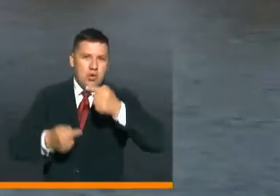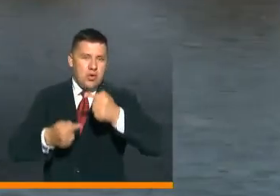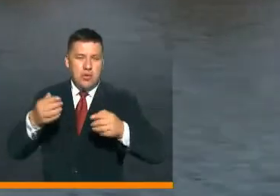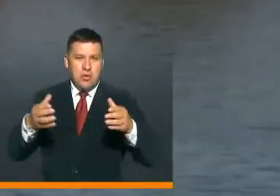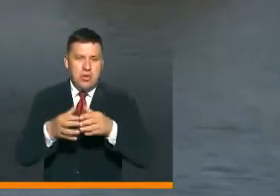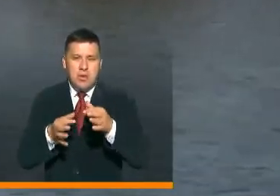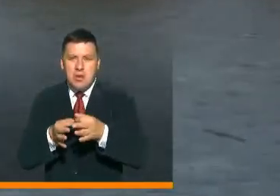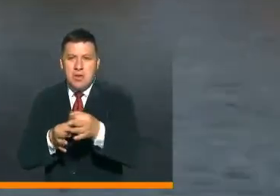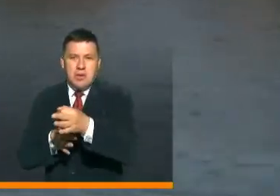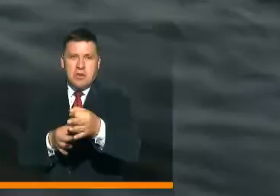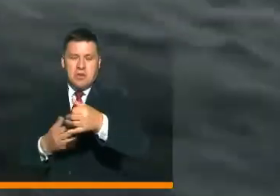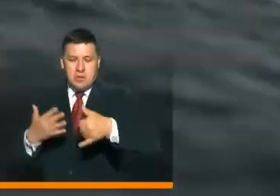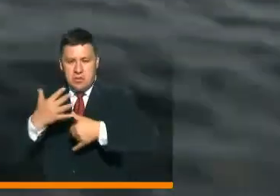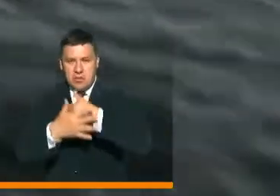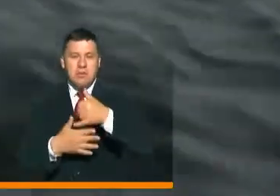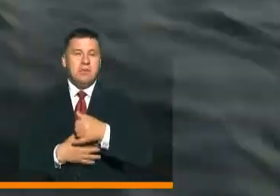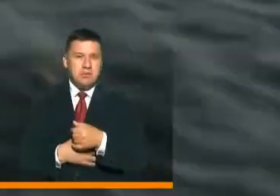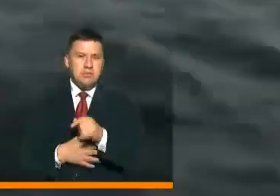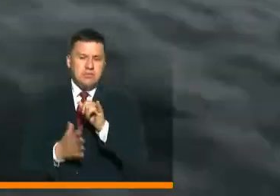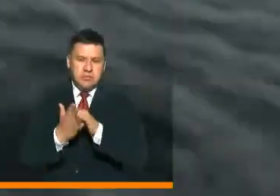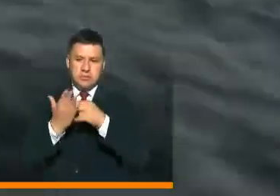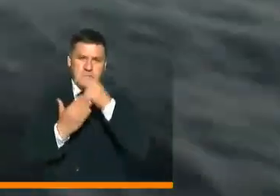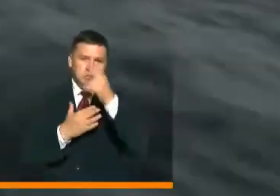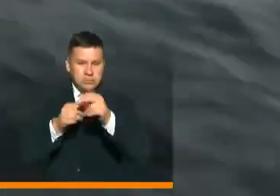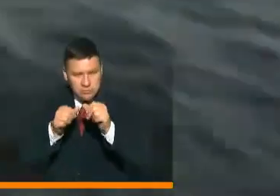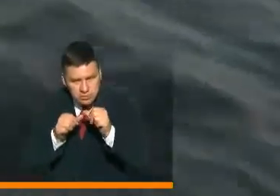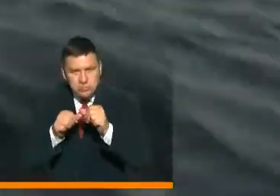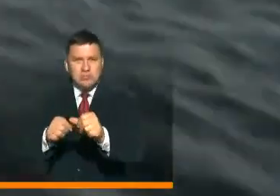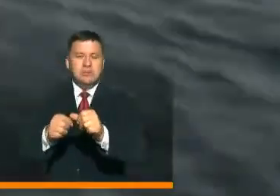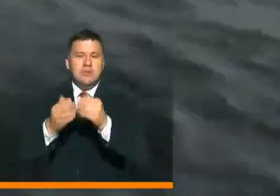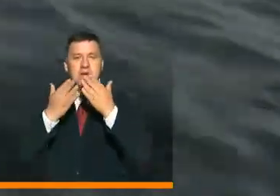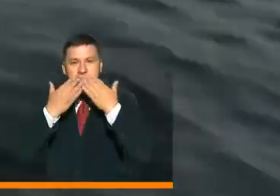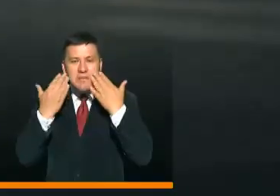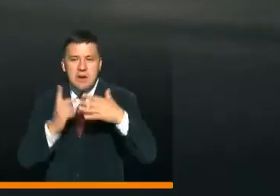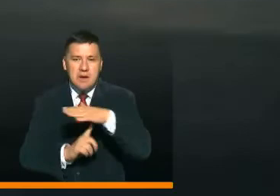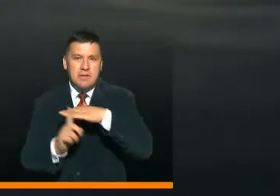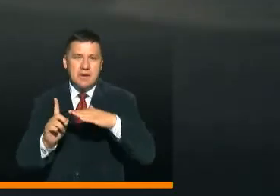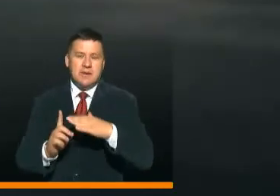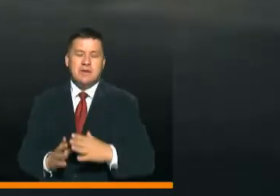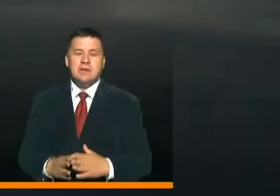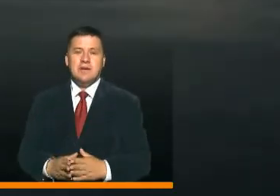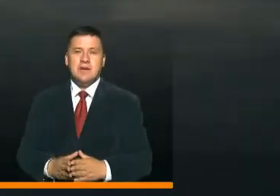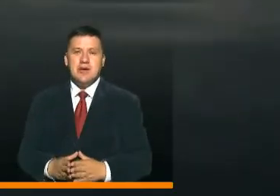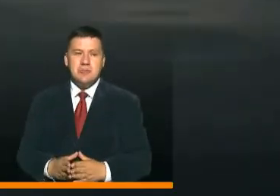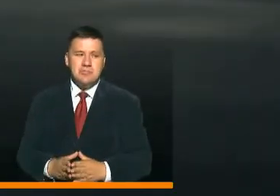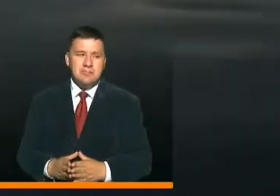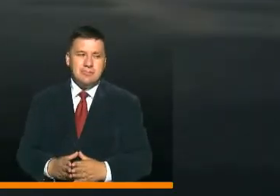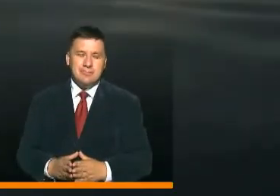competitividad de las regiones y del país, con un proyecto sostenible y amigable con el medio ambiente.